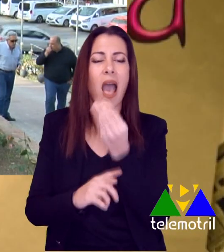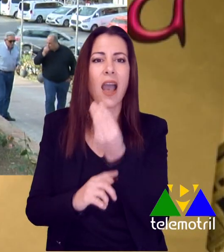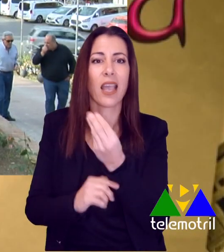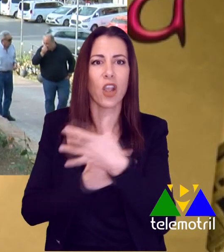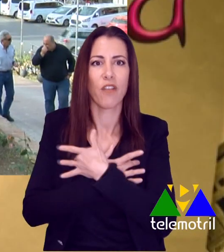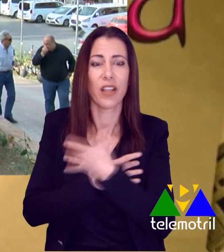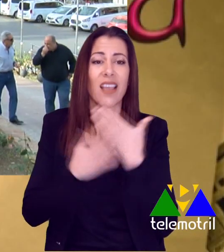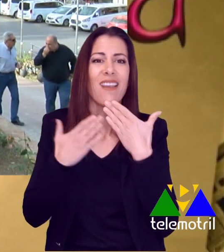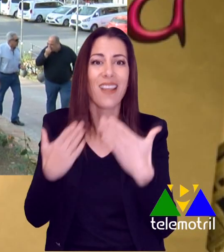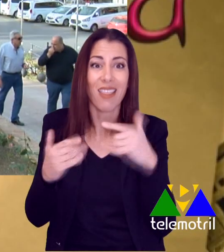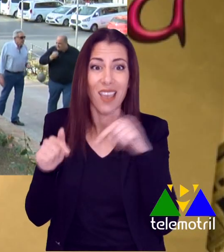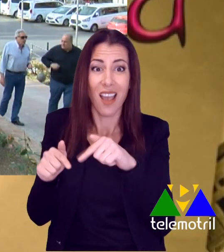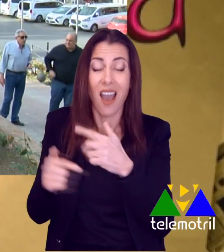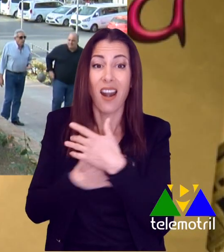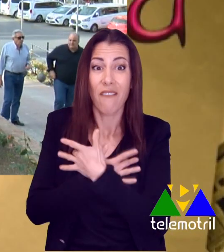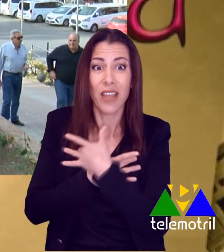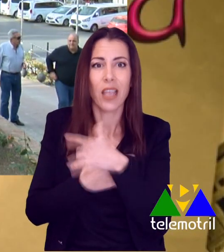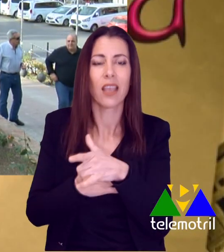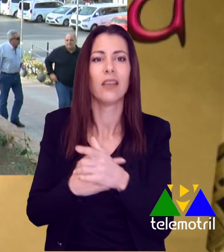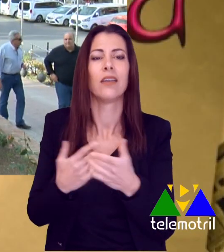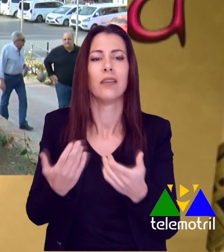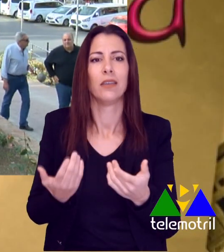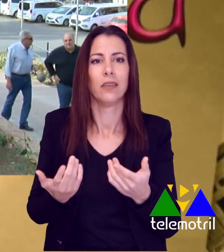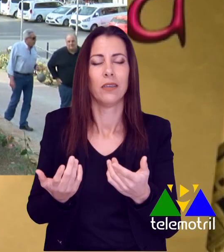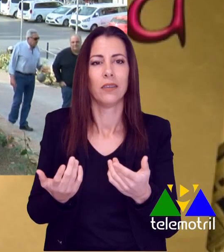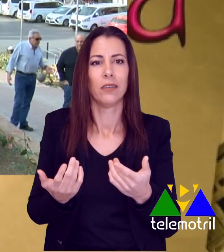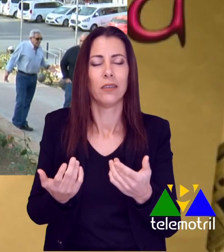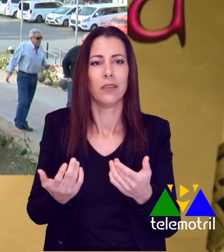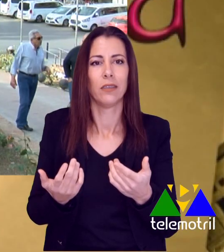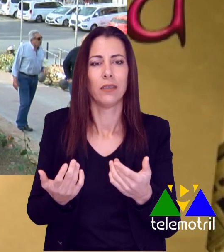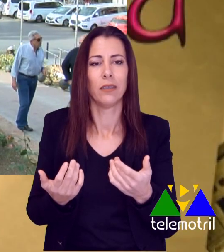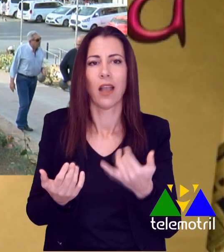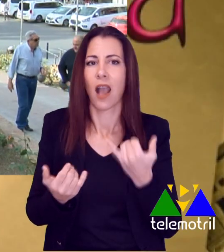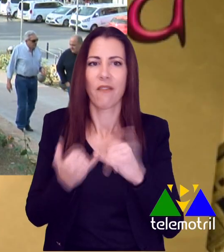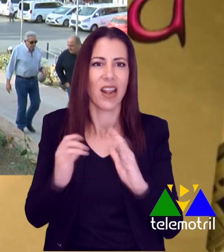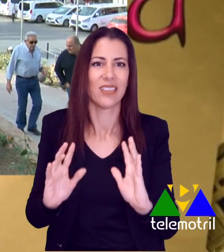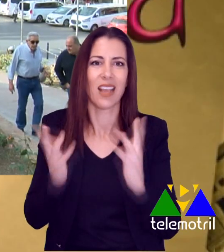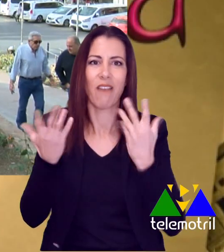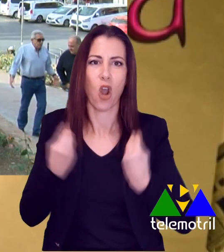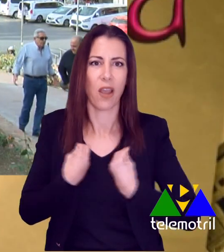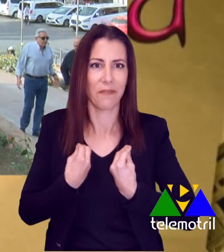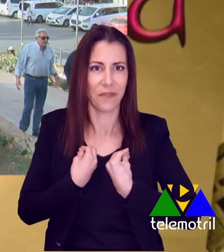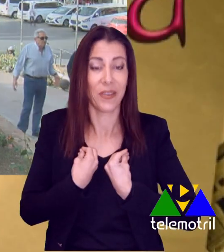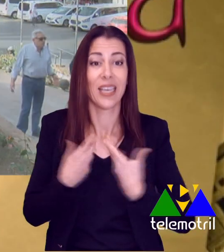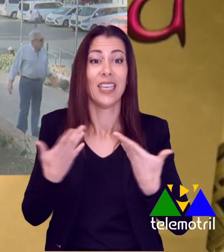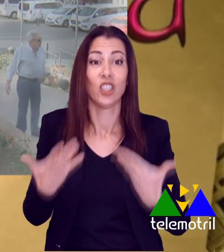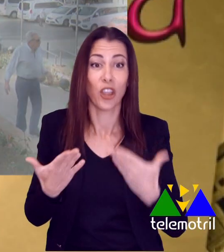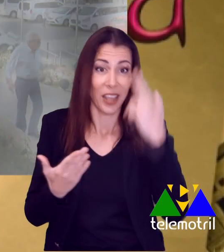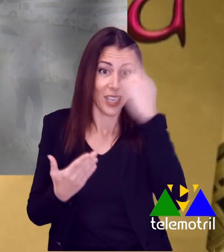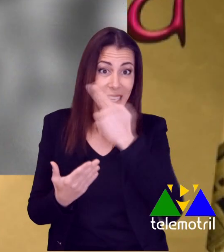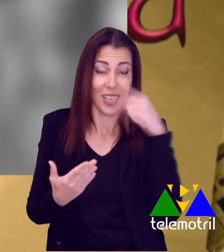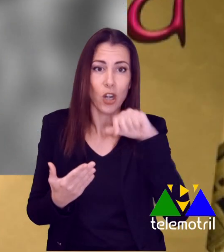que se han encomendado a la imagen de la Virgen, pues le ha salvado la vida. Y entonces los cristianos de